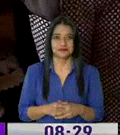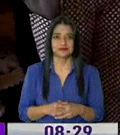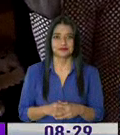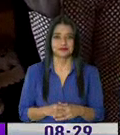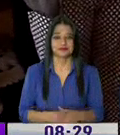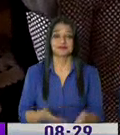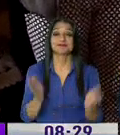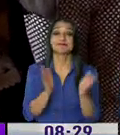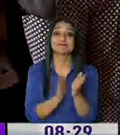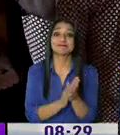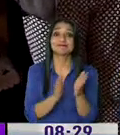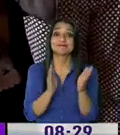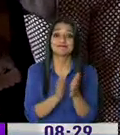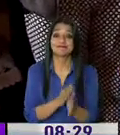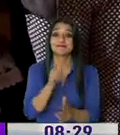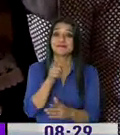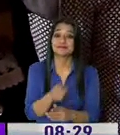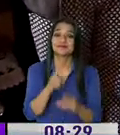ti